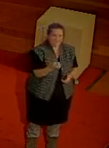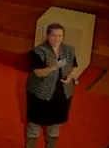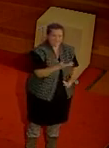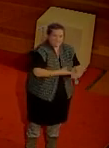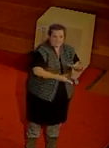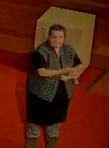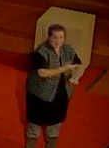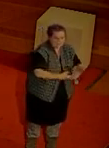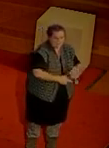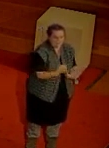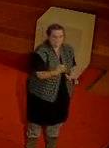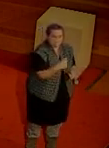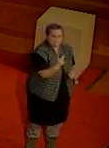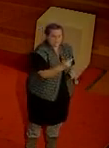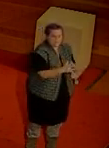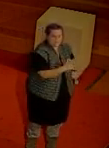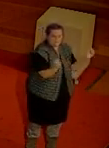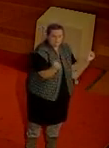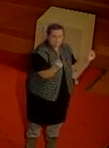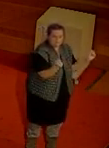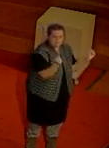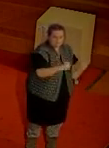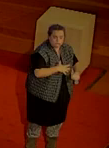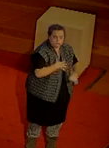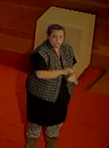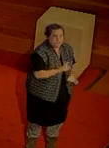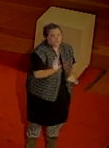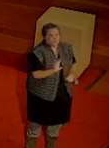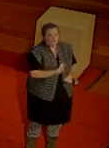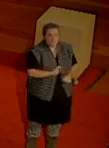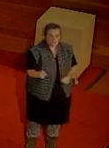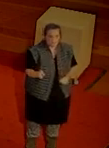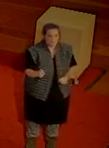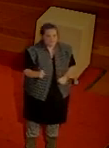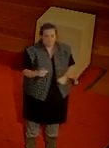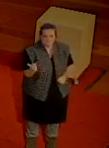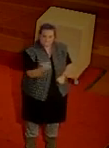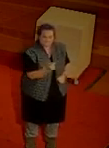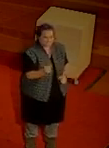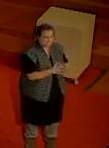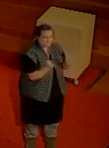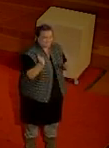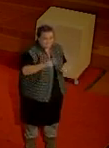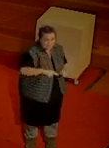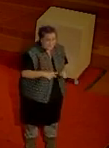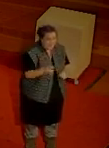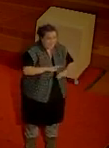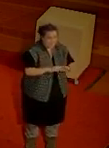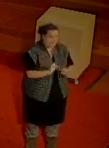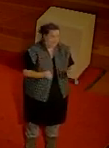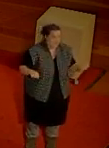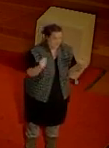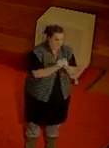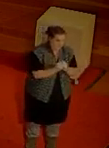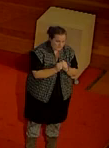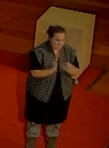acabarán entendiéndose pero también tenemos elementos para decir no no se van a entender Esto va muy mal y van a acabar chocando y